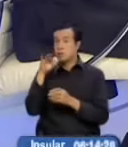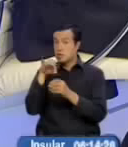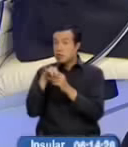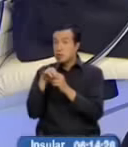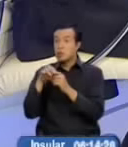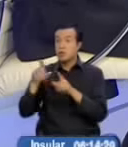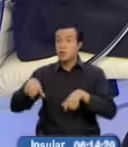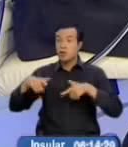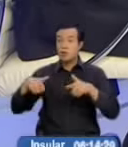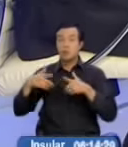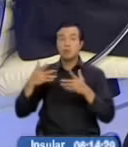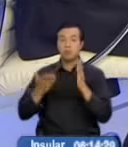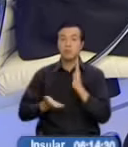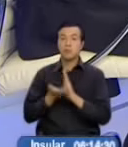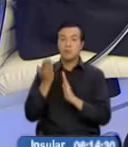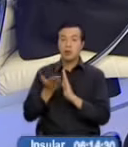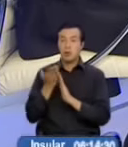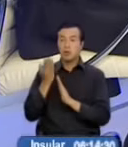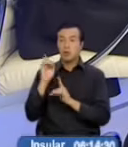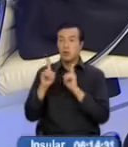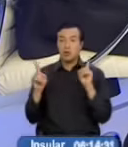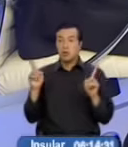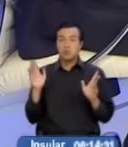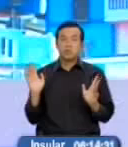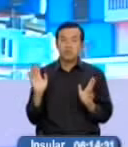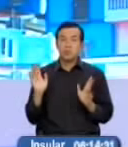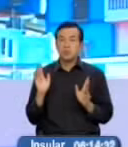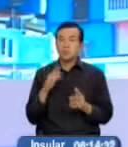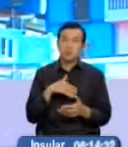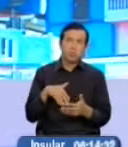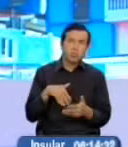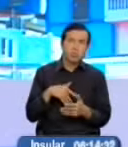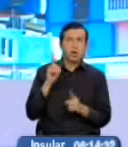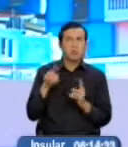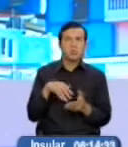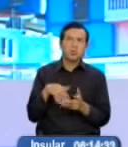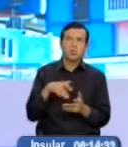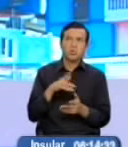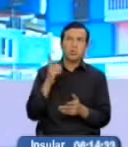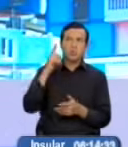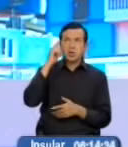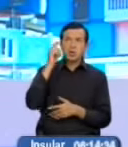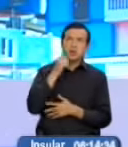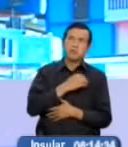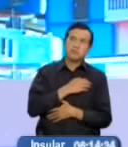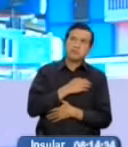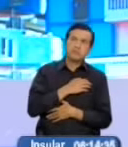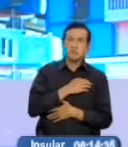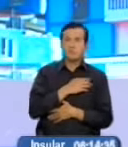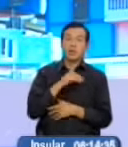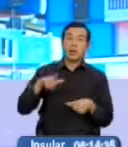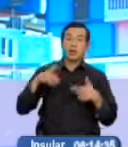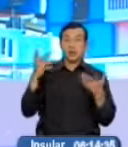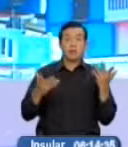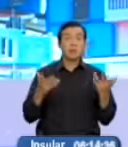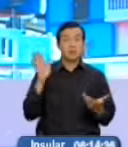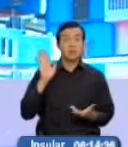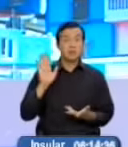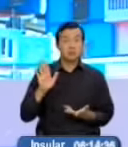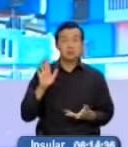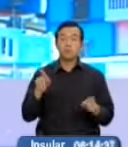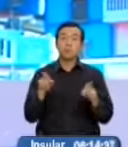que incluso tiene un componente de aquellos que no están 100% satisfechos con el gobierno actual. Es decir, que Lenín Moreno estaría jugando